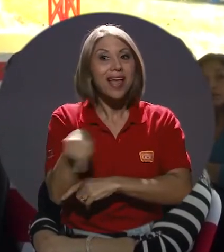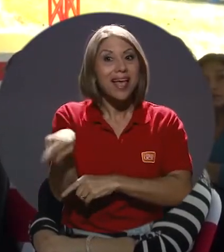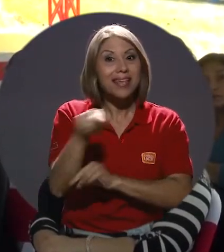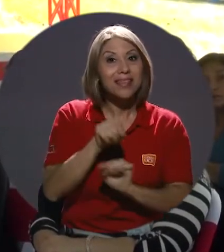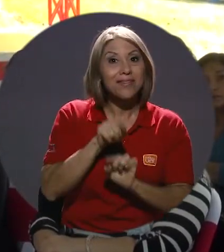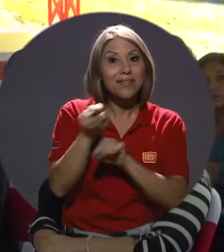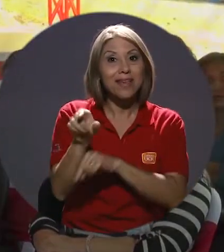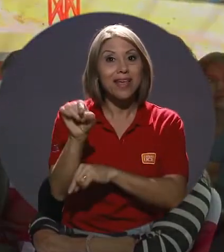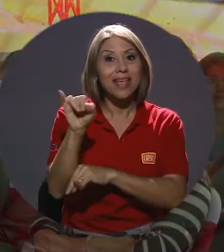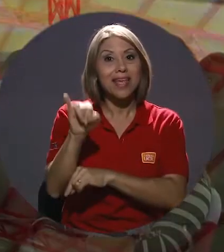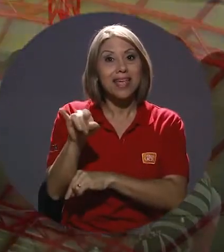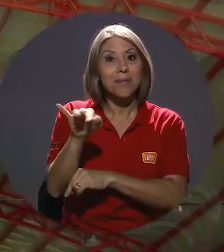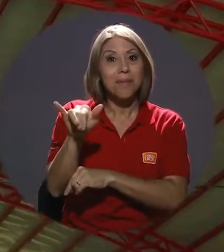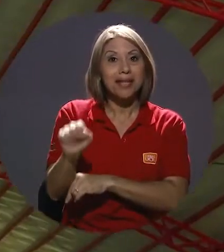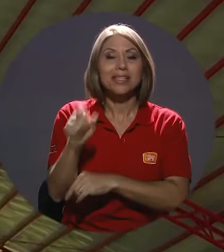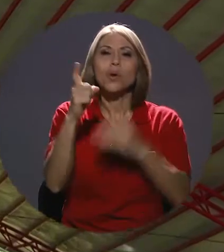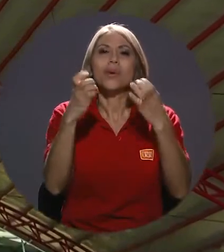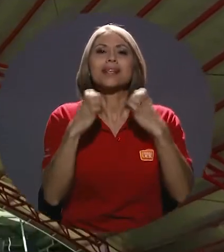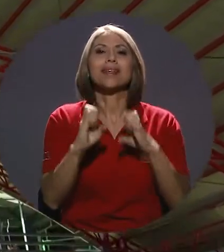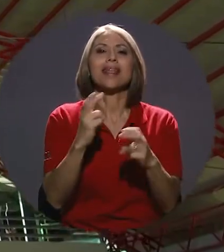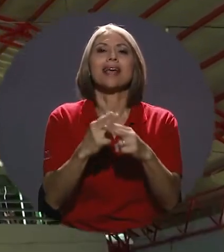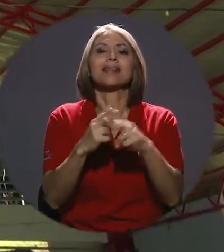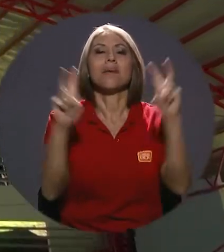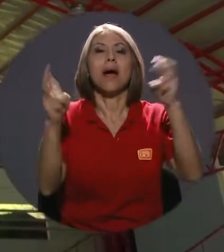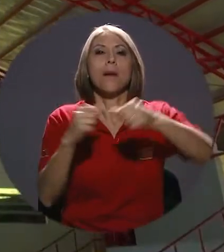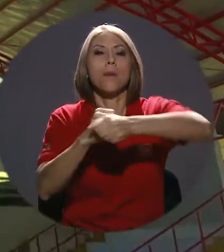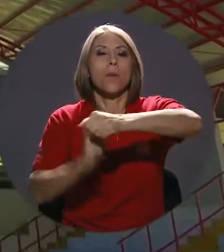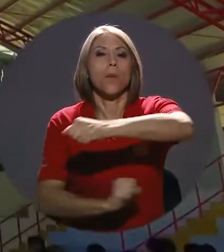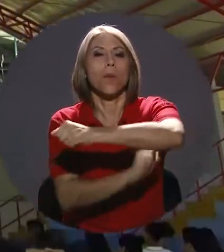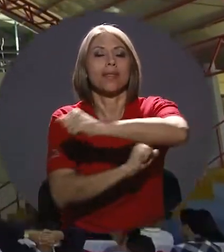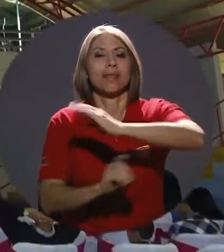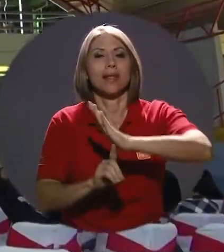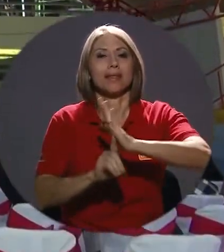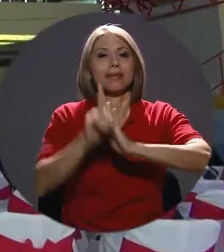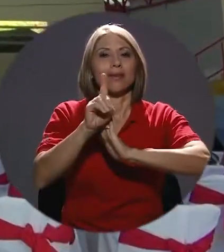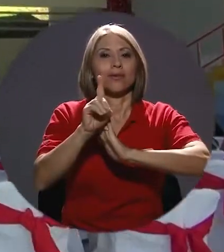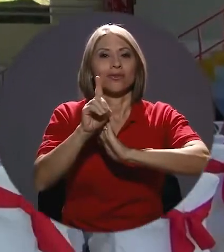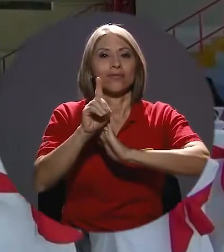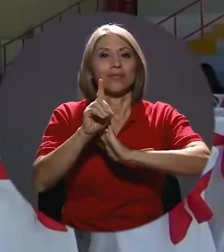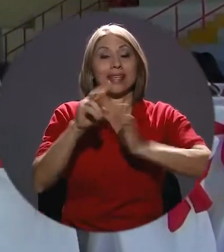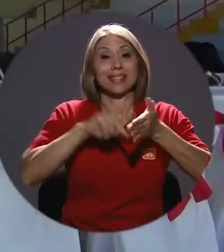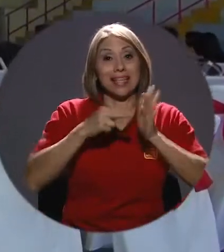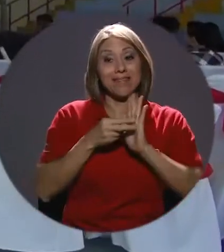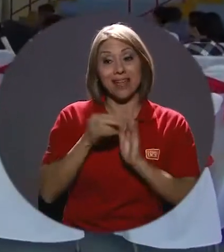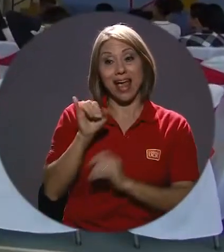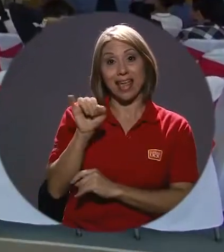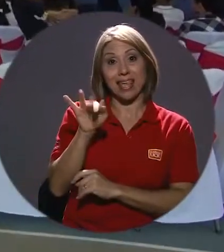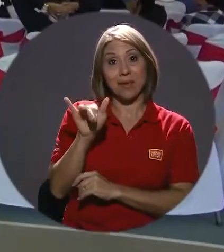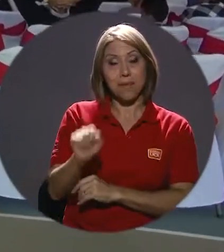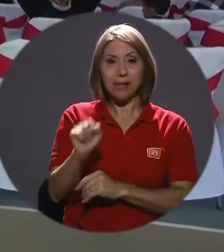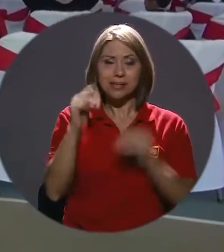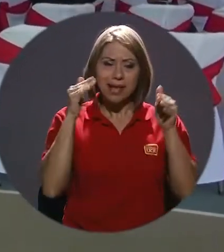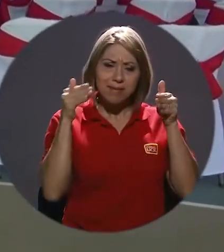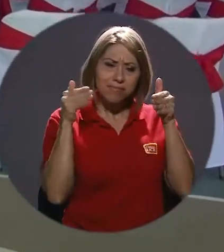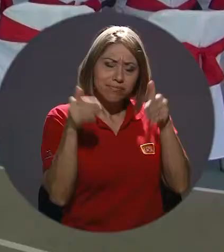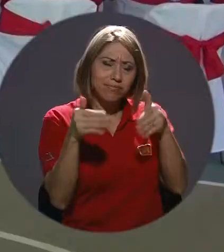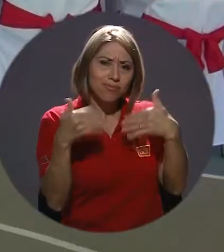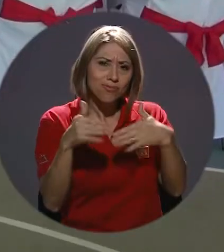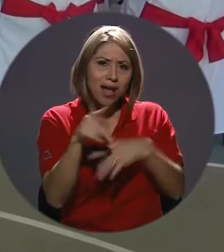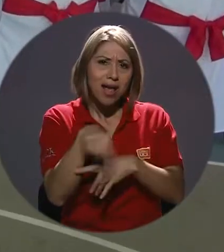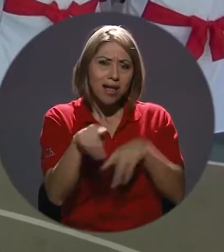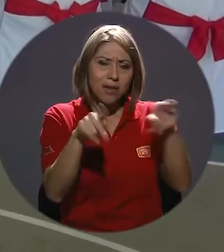mujeres, población IMAS, de la estrategia Puente al Desarrollo que implica un cambio en la atención del IMAS para nuestra